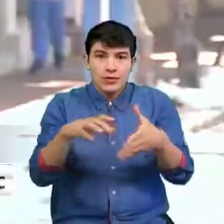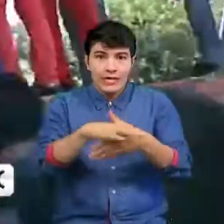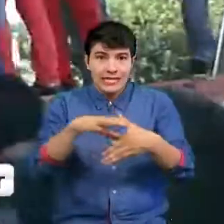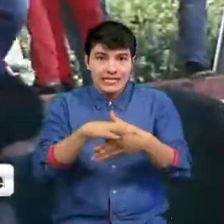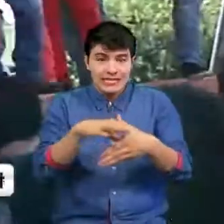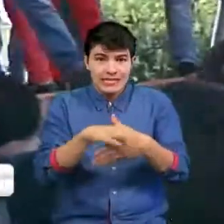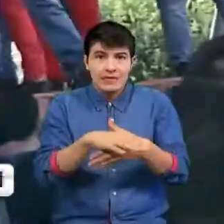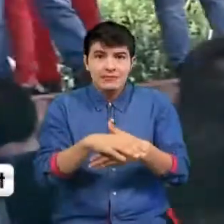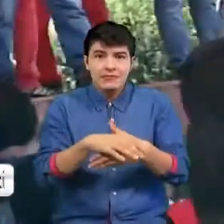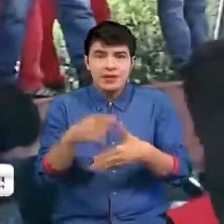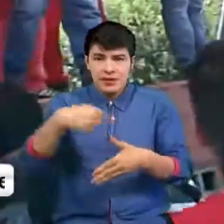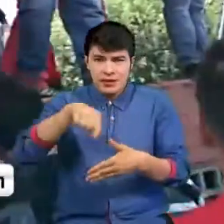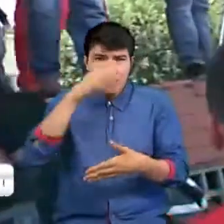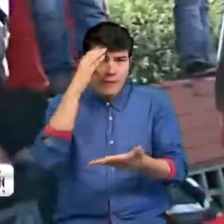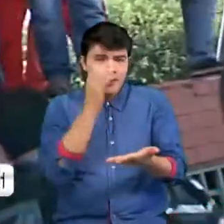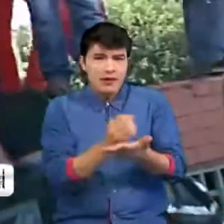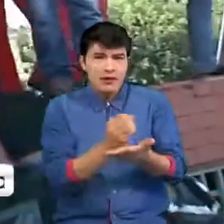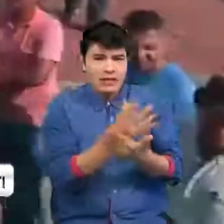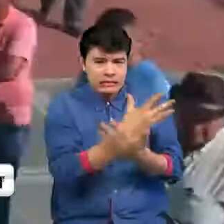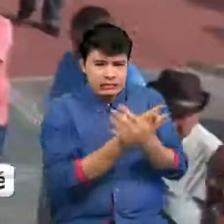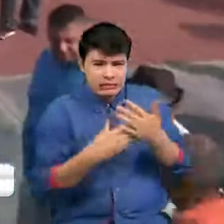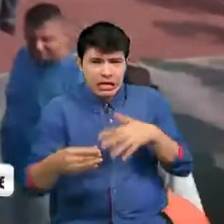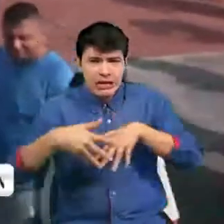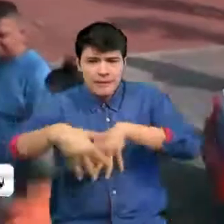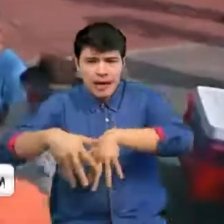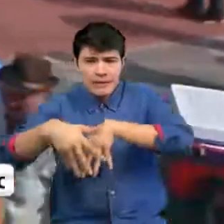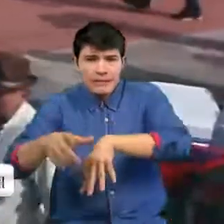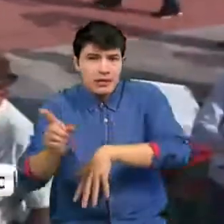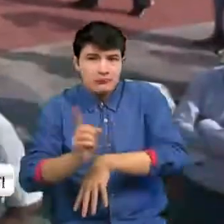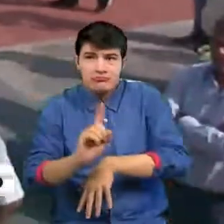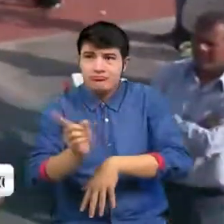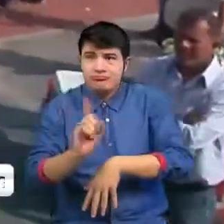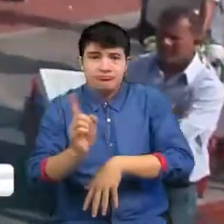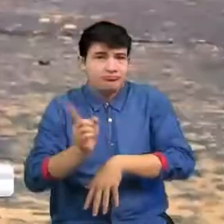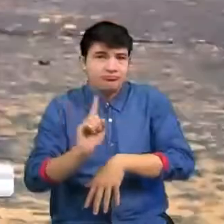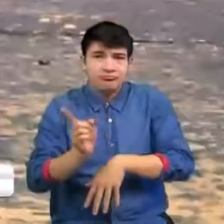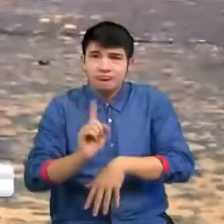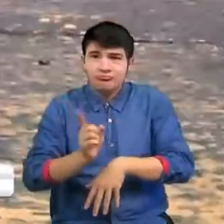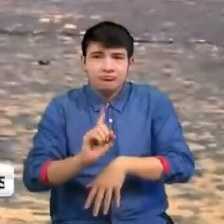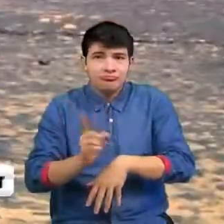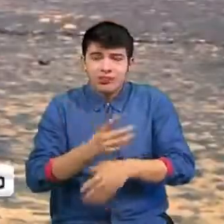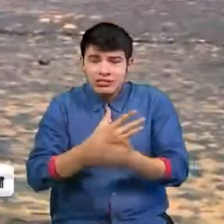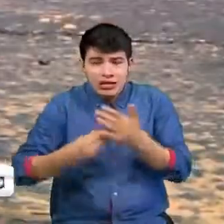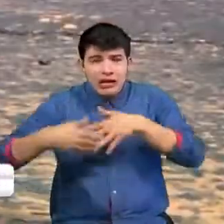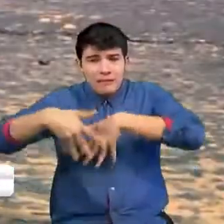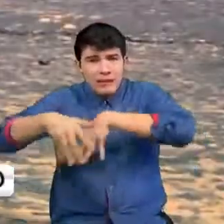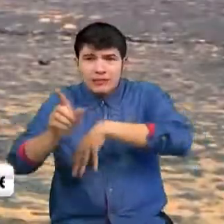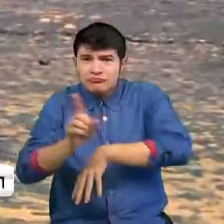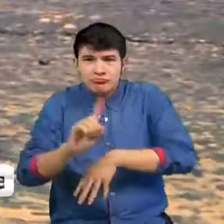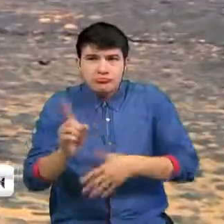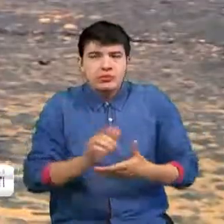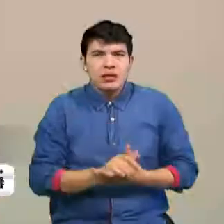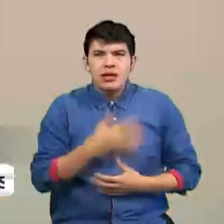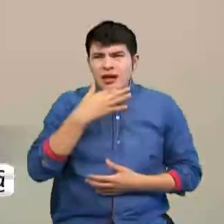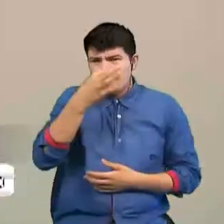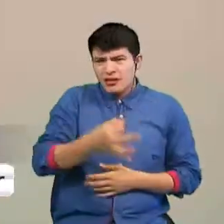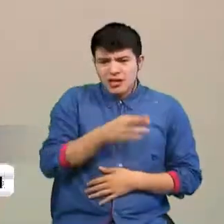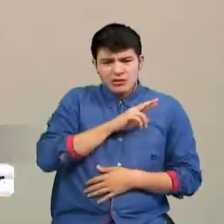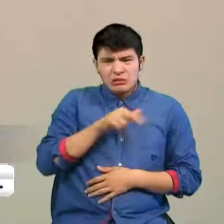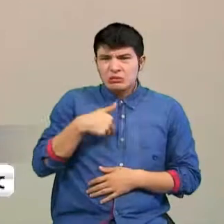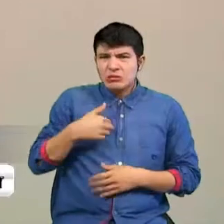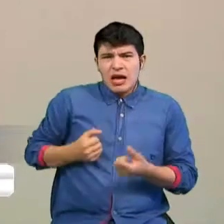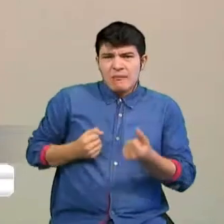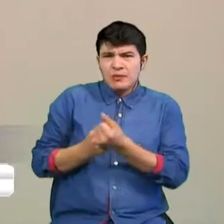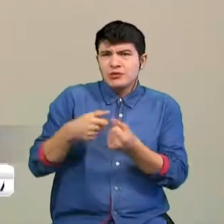cúcuta han dicho que ellos no saldrán a marchar mañana en el paro convocado a nivel nacional no la verdad es que nosotros no estamos